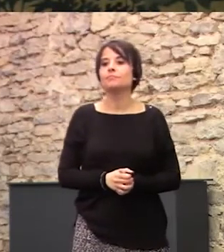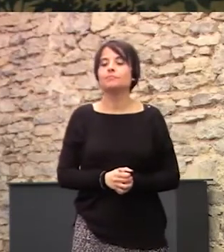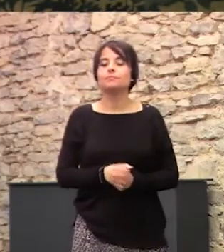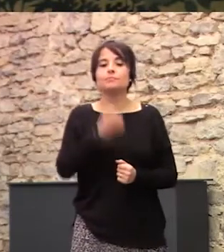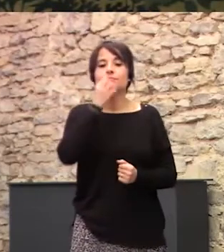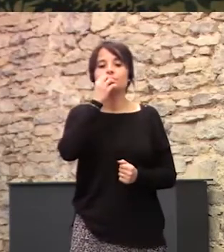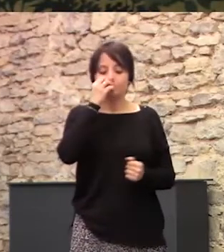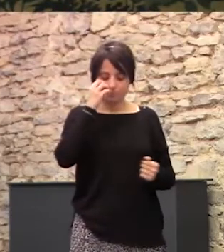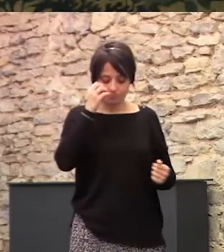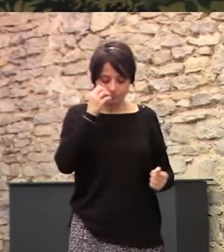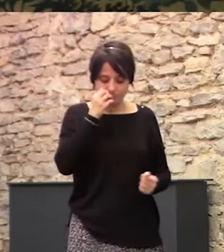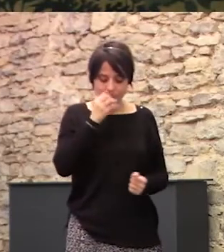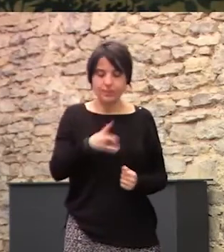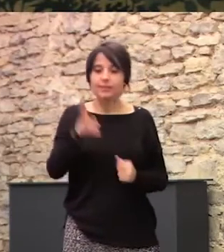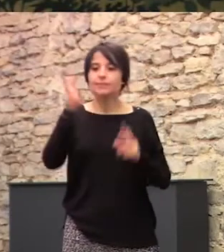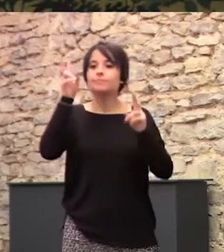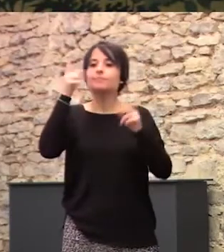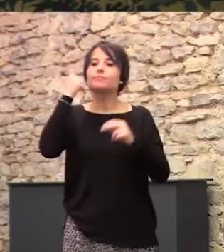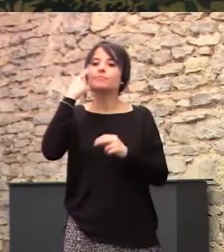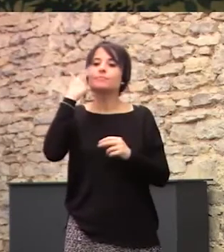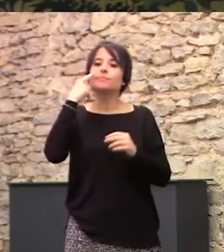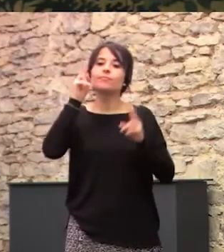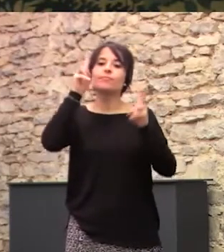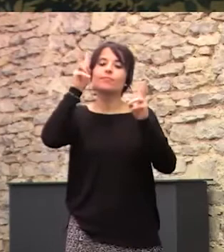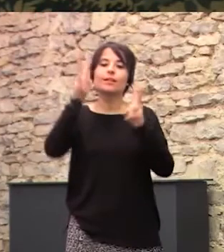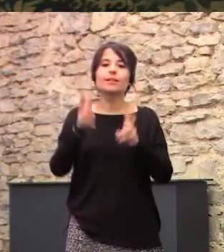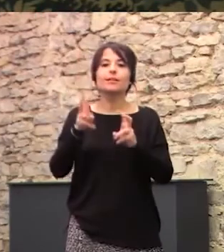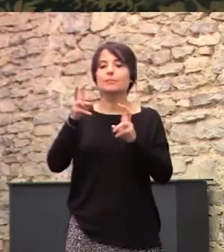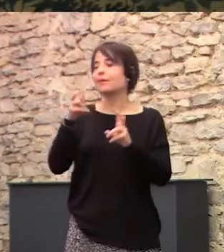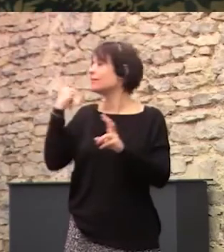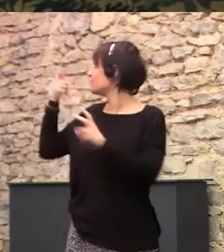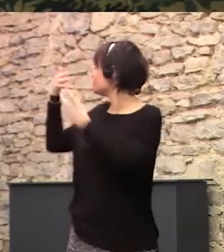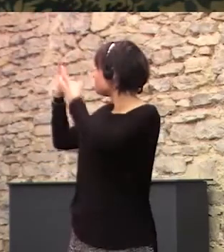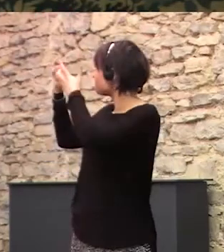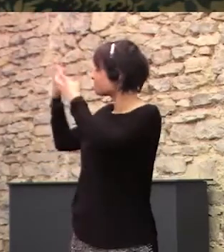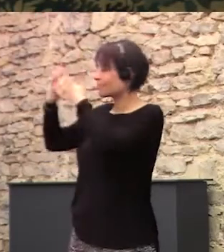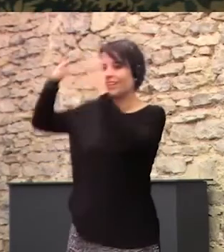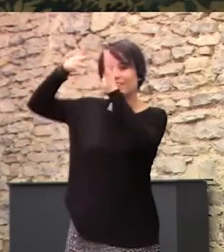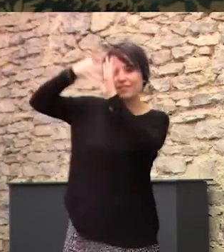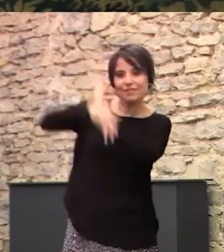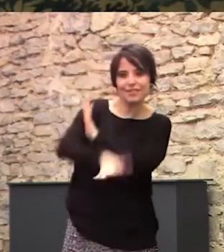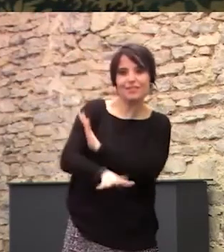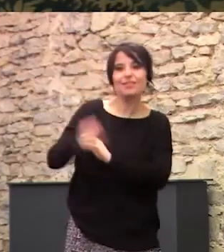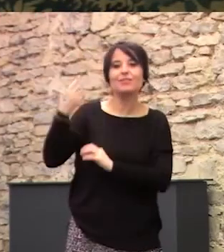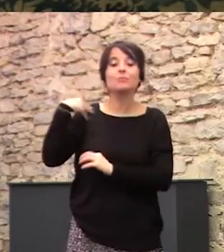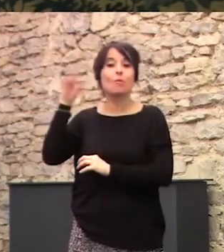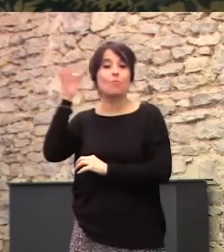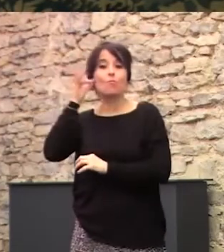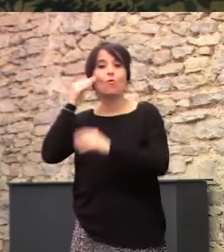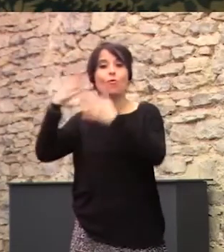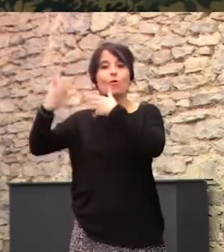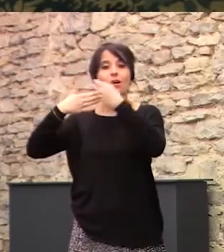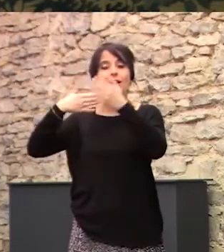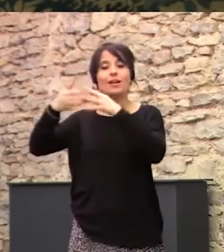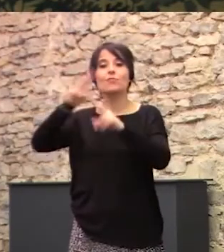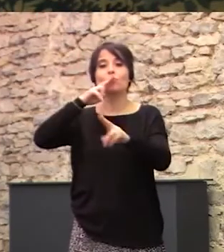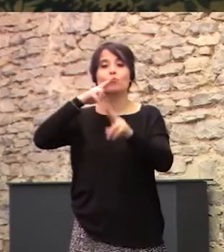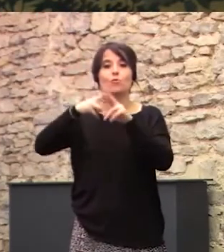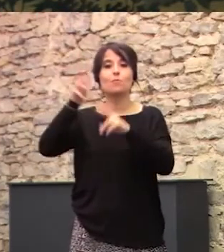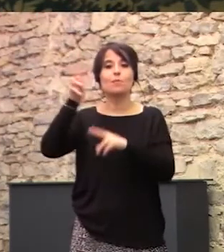Estos elementos de definición los he cogido de una definición de otra mujer, Valentine Mogaddam, que